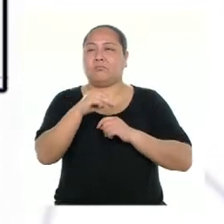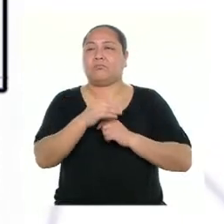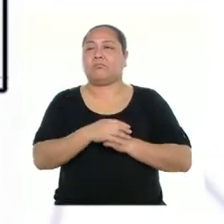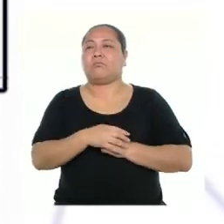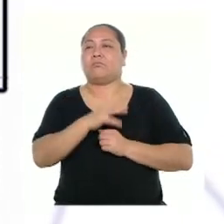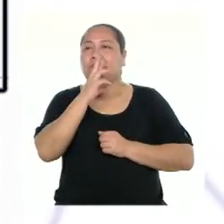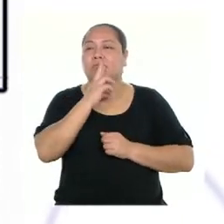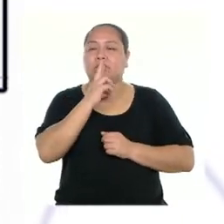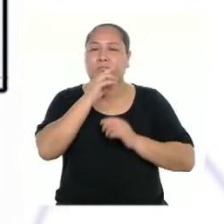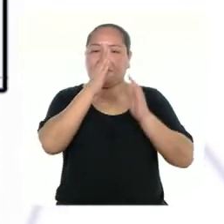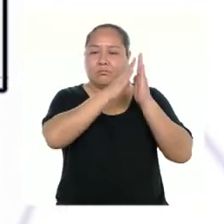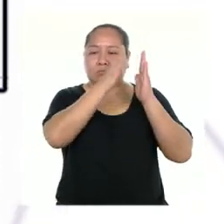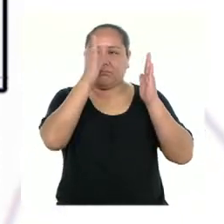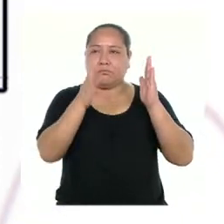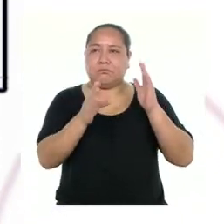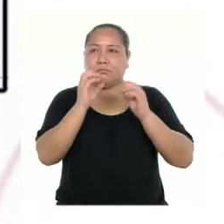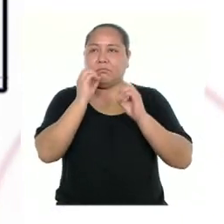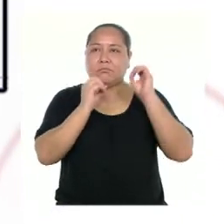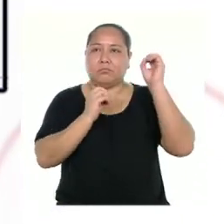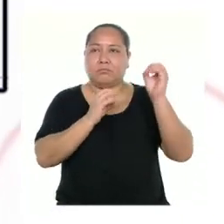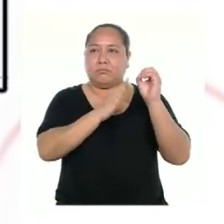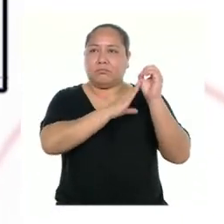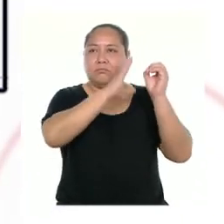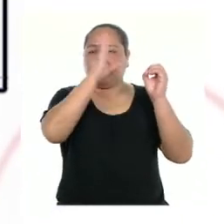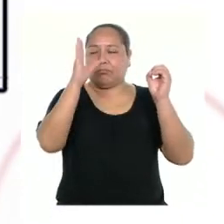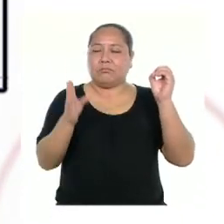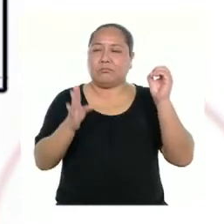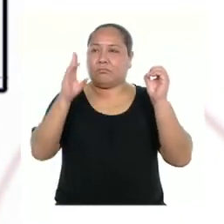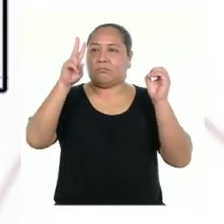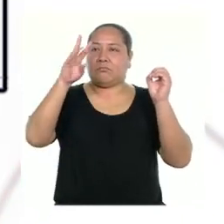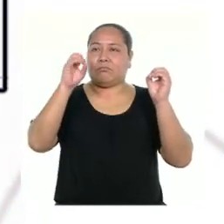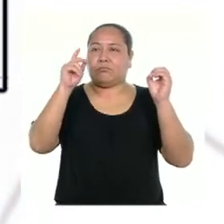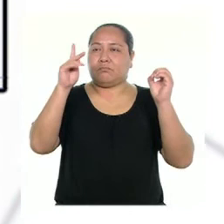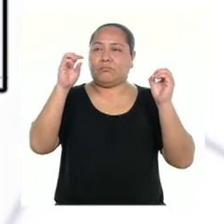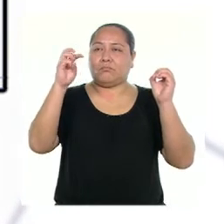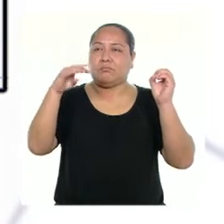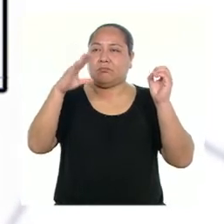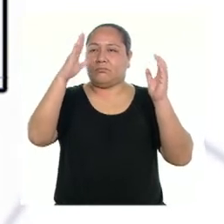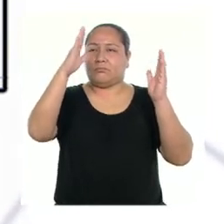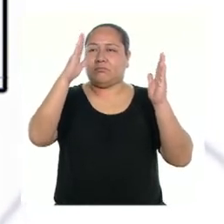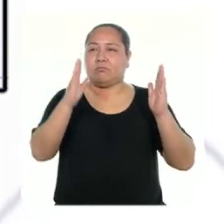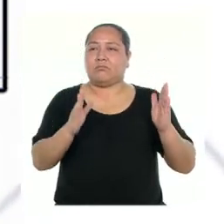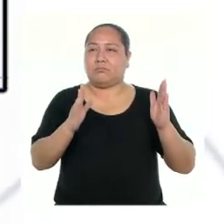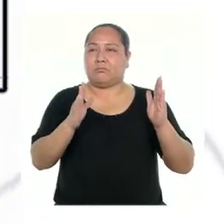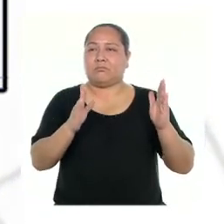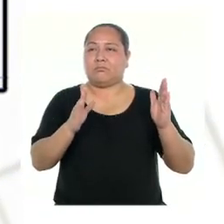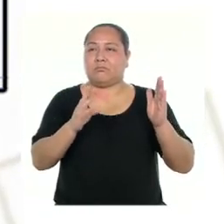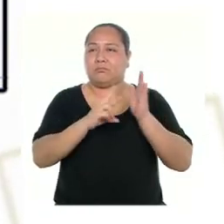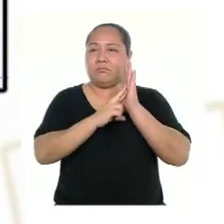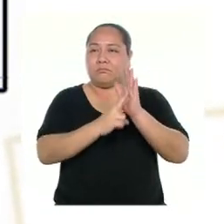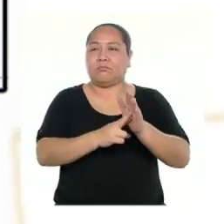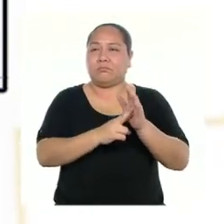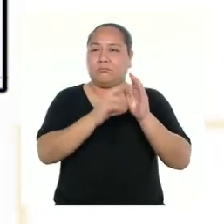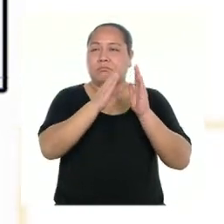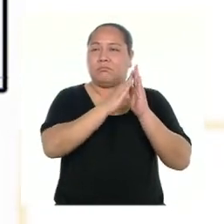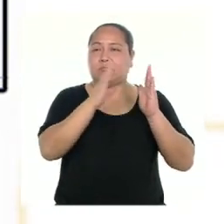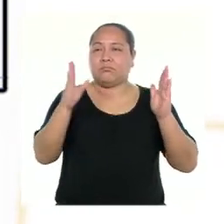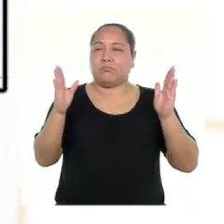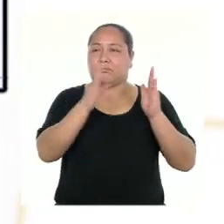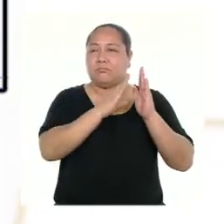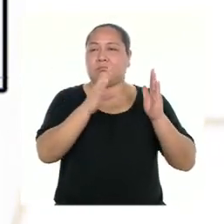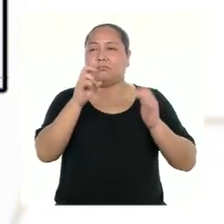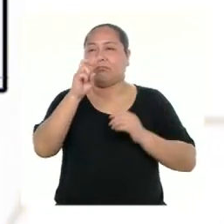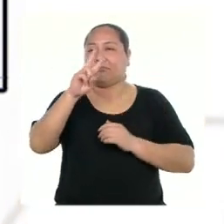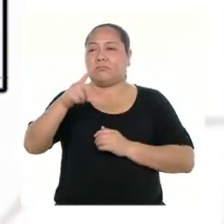línea roja. De 0 hasta 20 kilómetros o cualquier equivalente está representado en el mapa por un segmento que